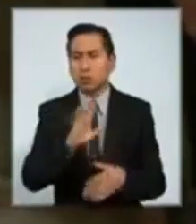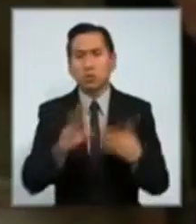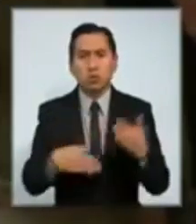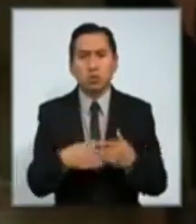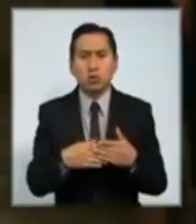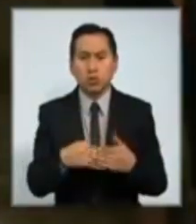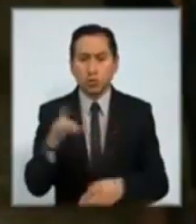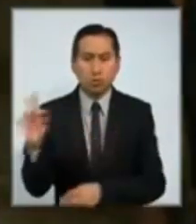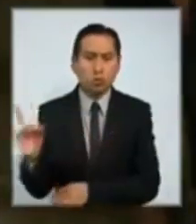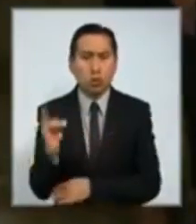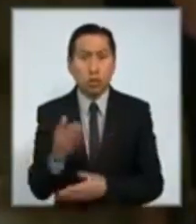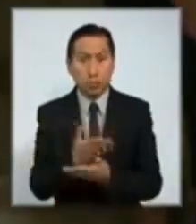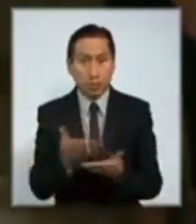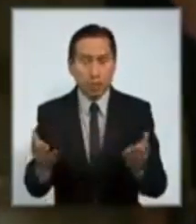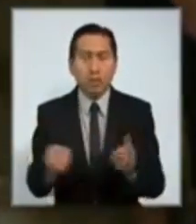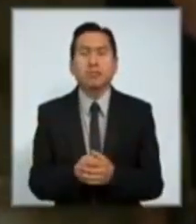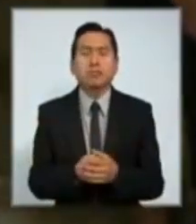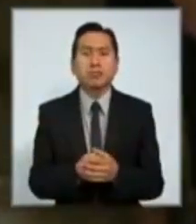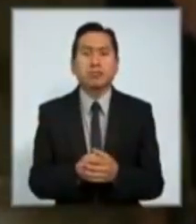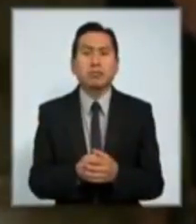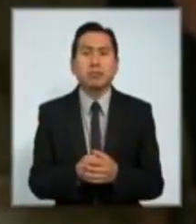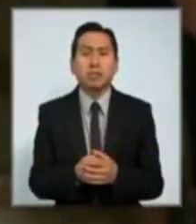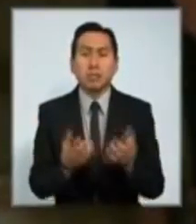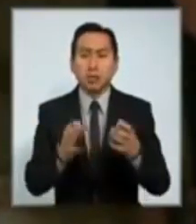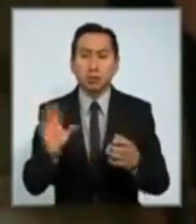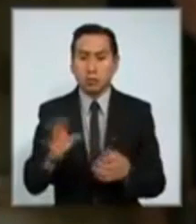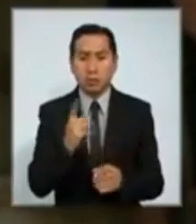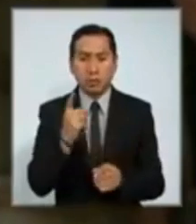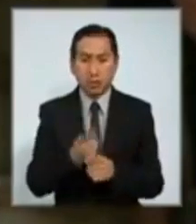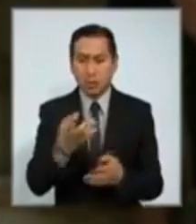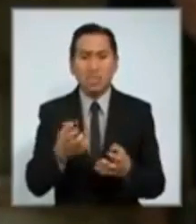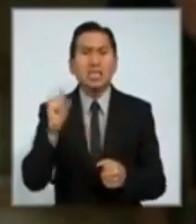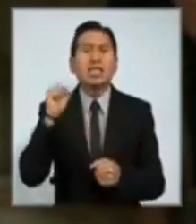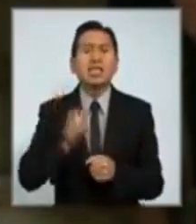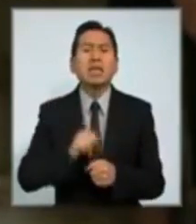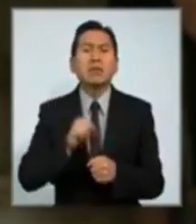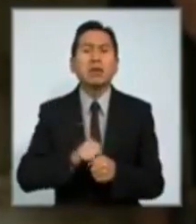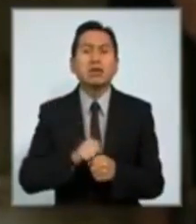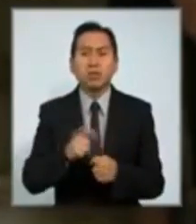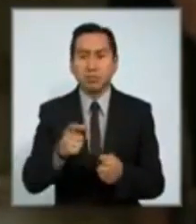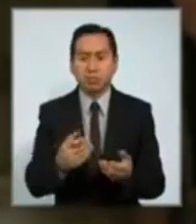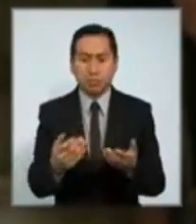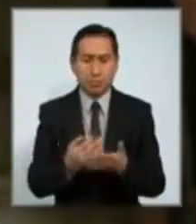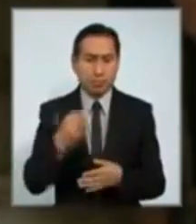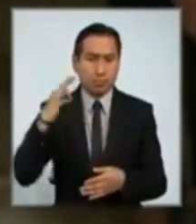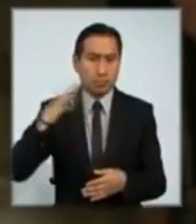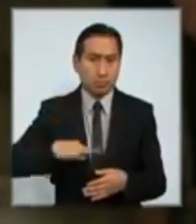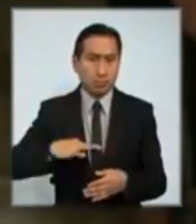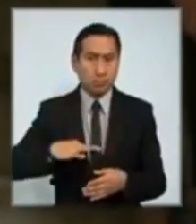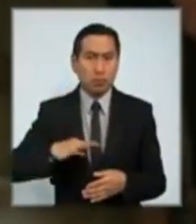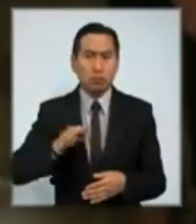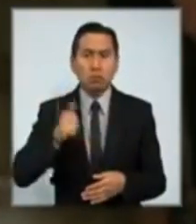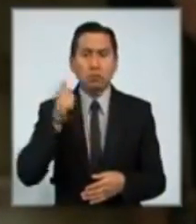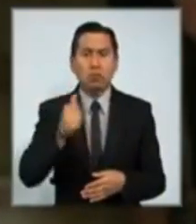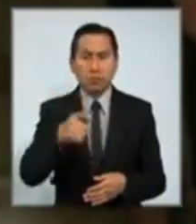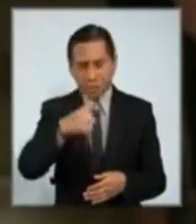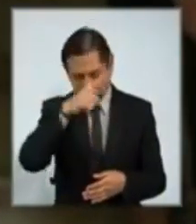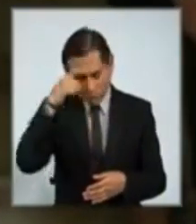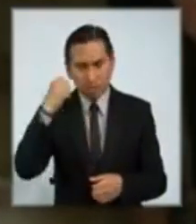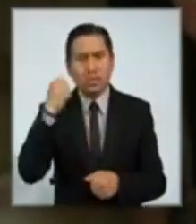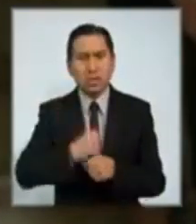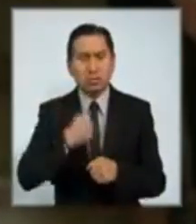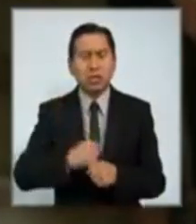cada boliviana, y es la oportunidad para trabajar y ganarse el pan con su propio